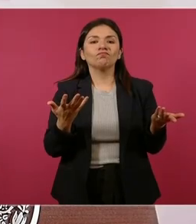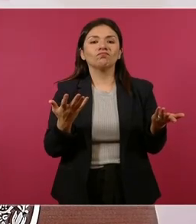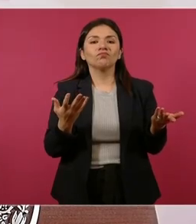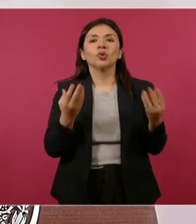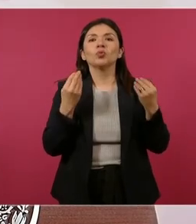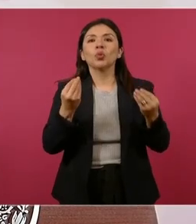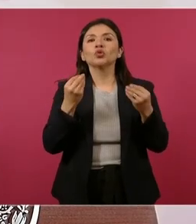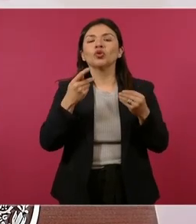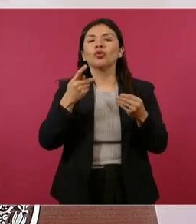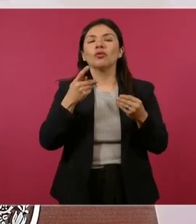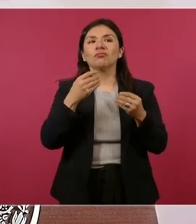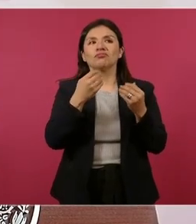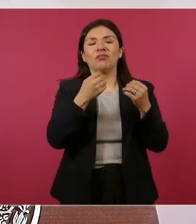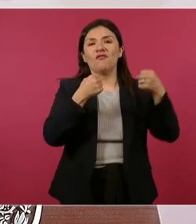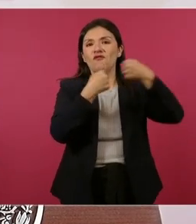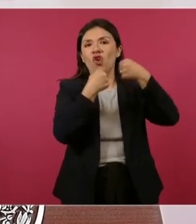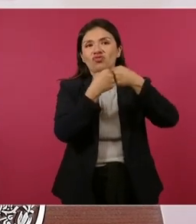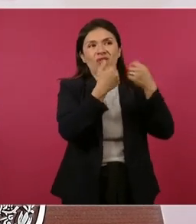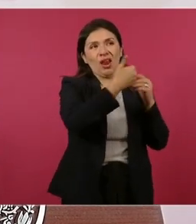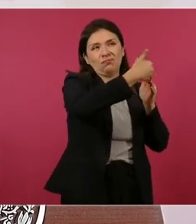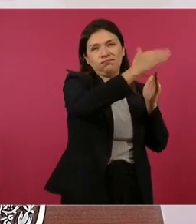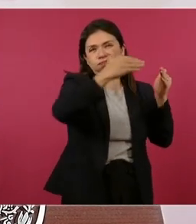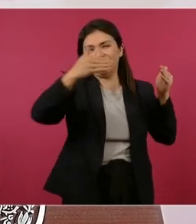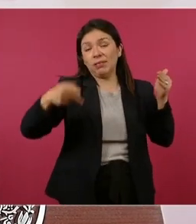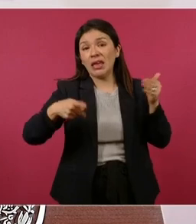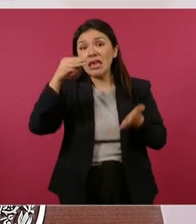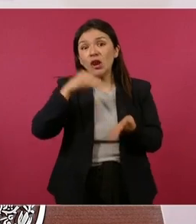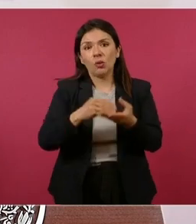muchos kilómetros de frontera,